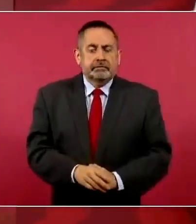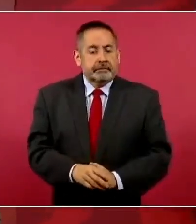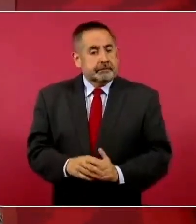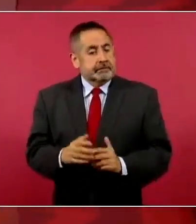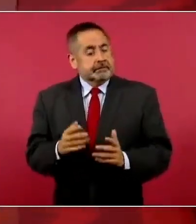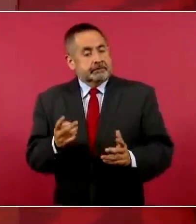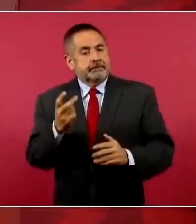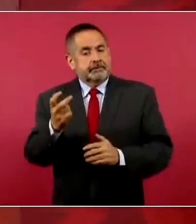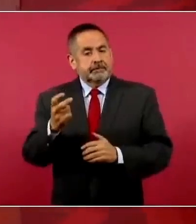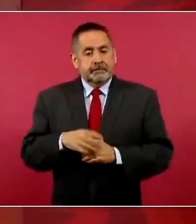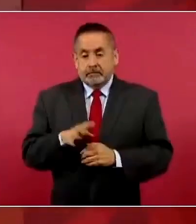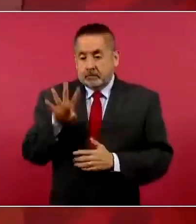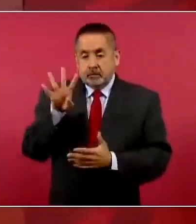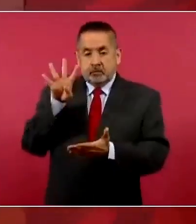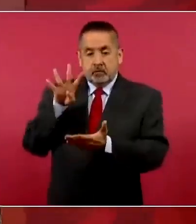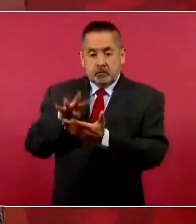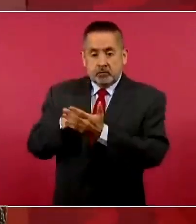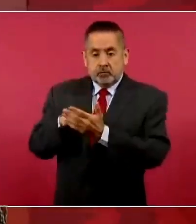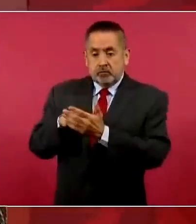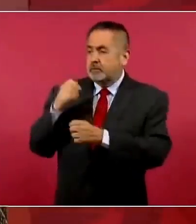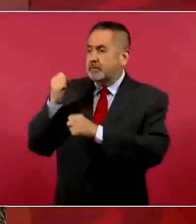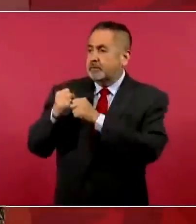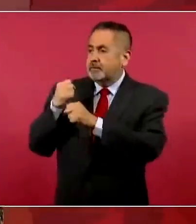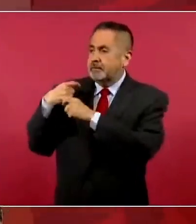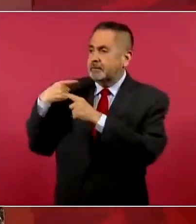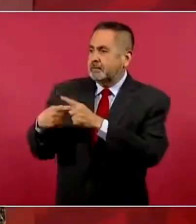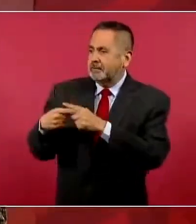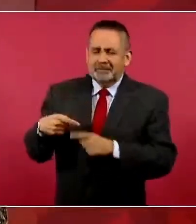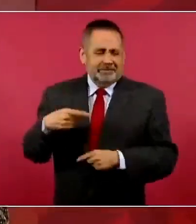Entonces, de 4,000 años a 500,